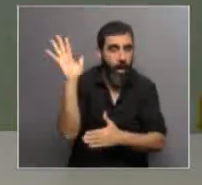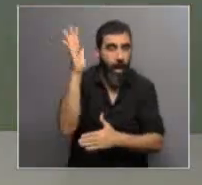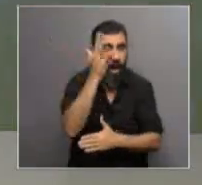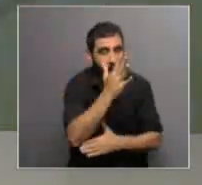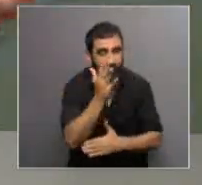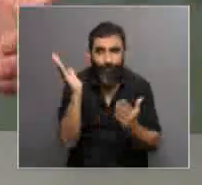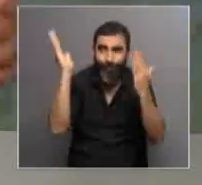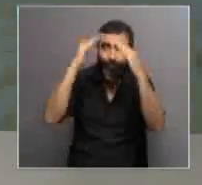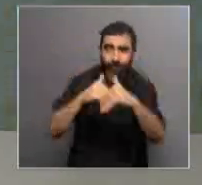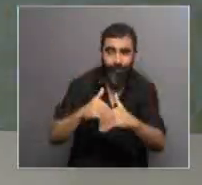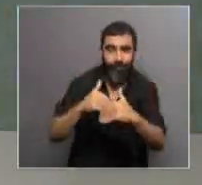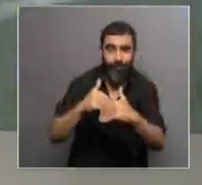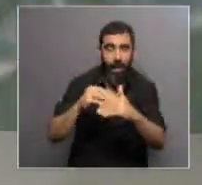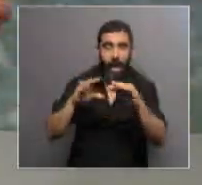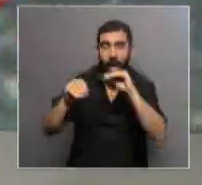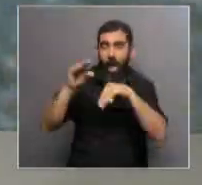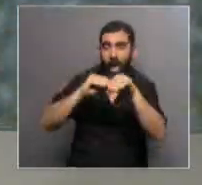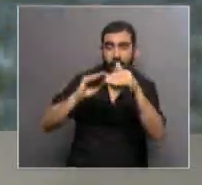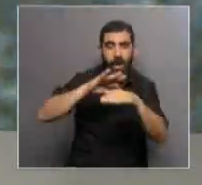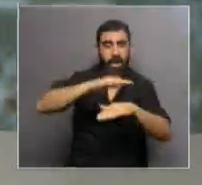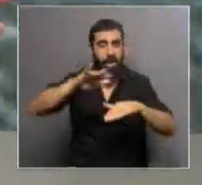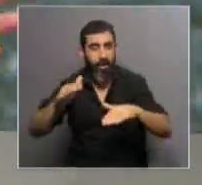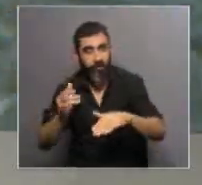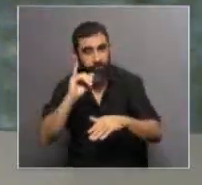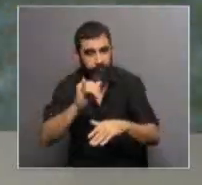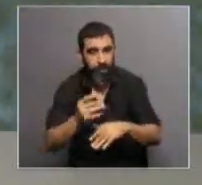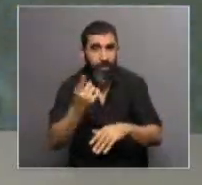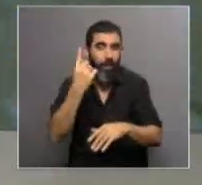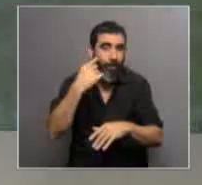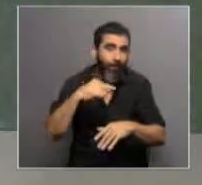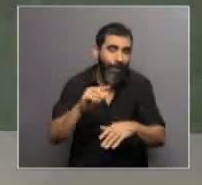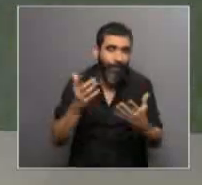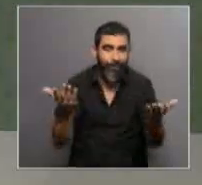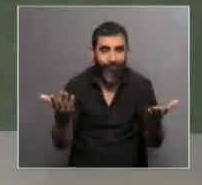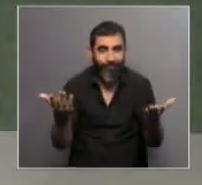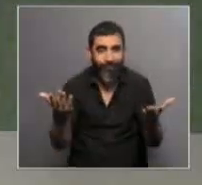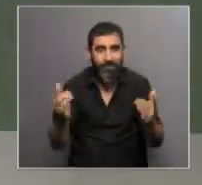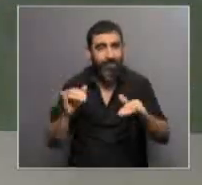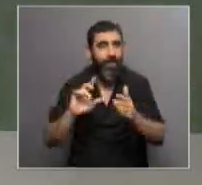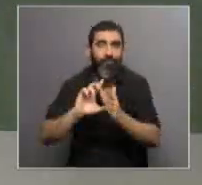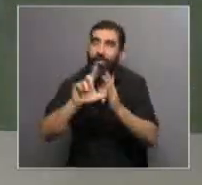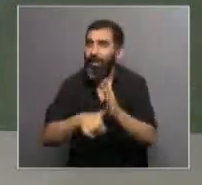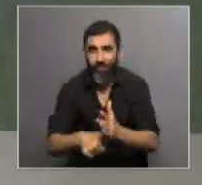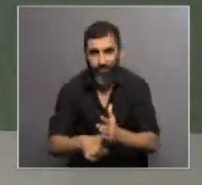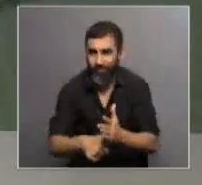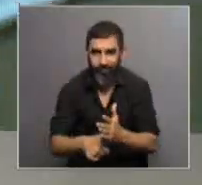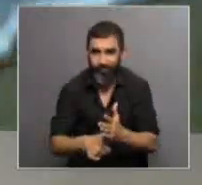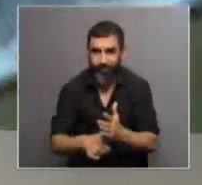impidiendo el desarrollo de la arena no pero este ya me dio tarde